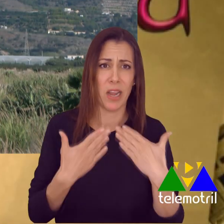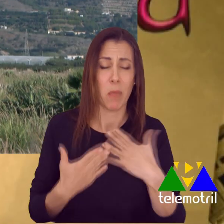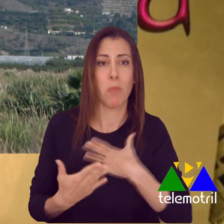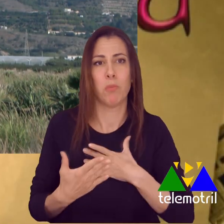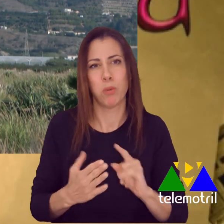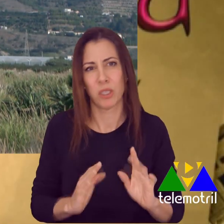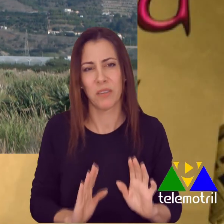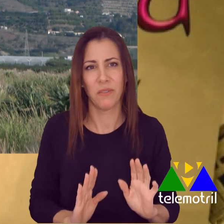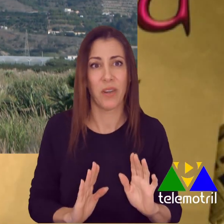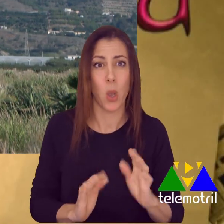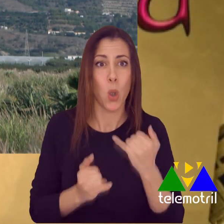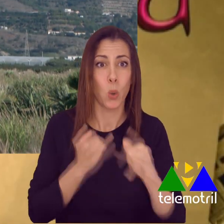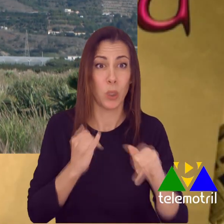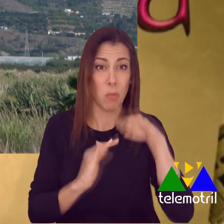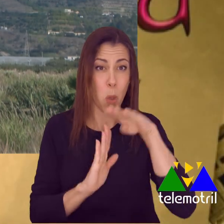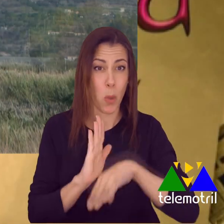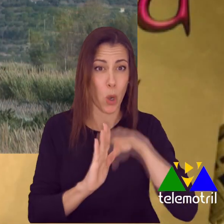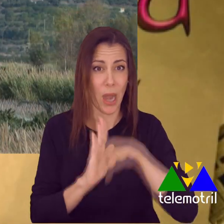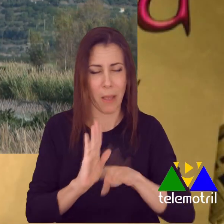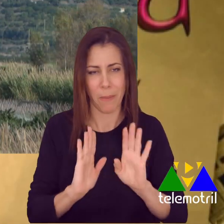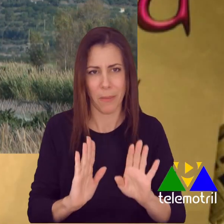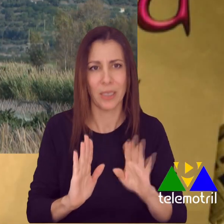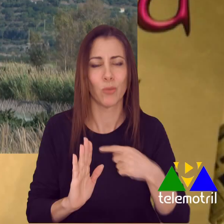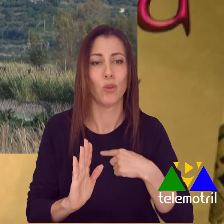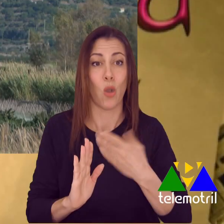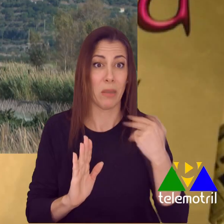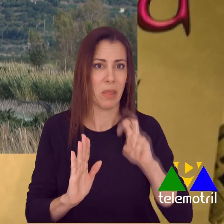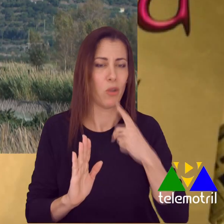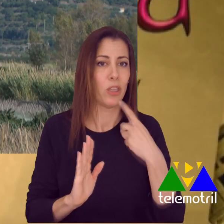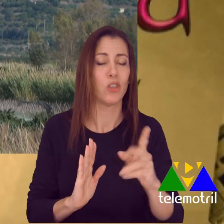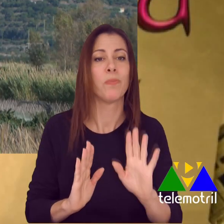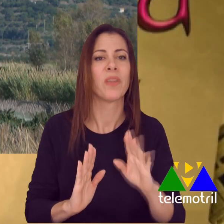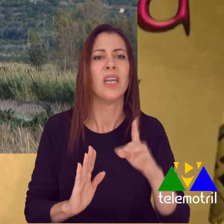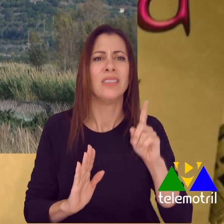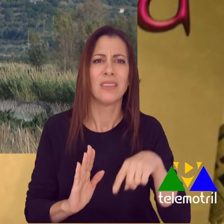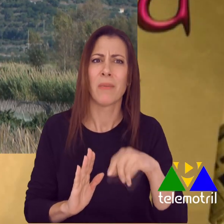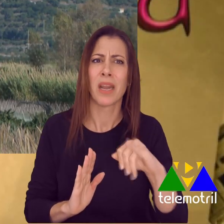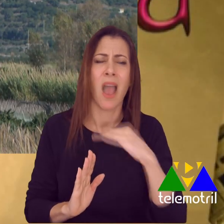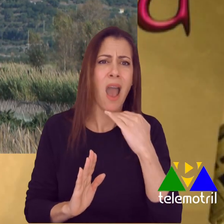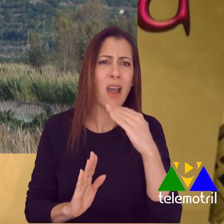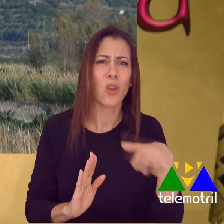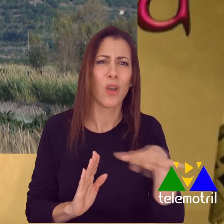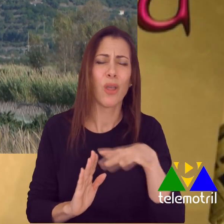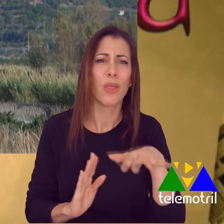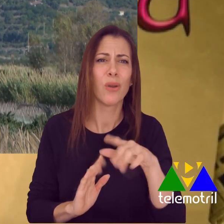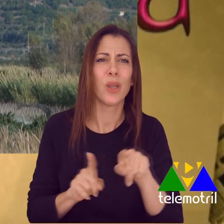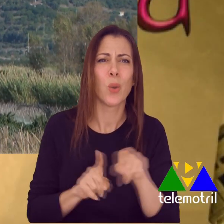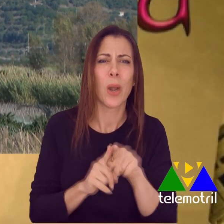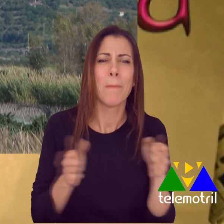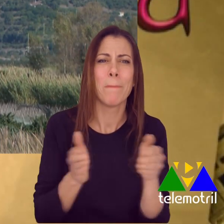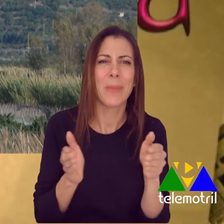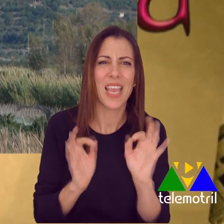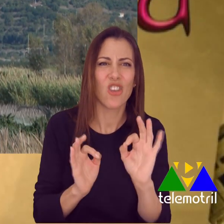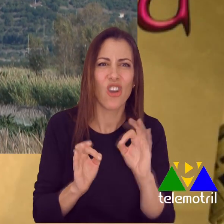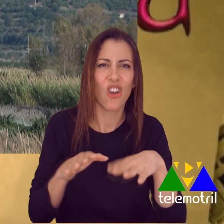quizás en los últimos programas de este recorrido, como yo decía al principio, que también llegamos a tener una pequeña atalaya también allí en un